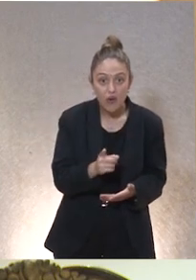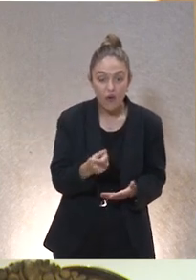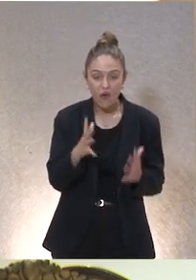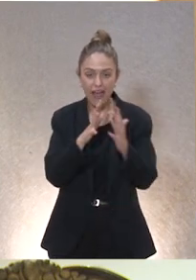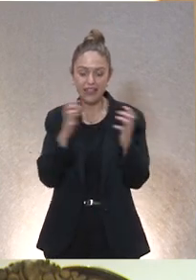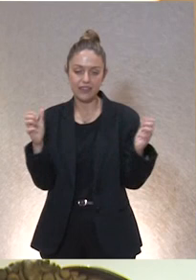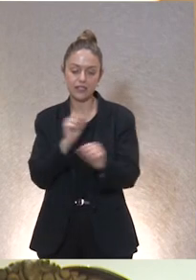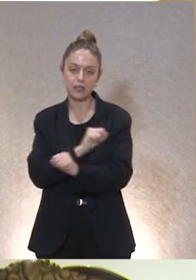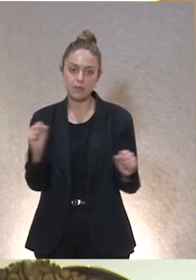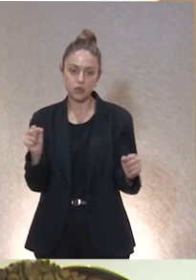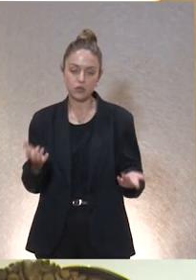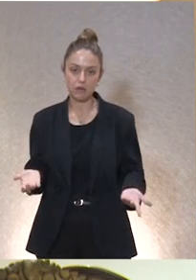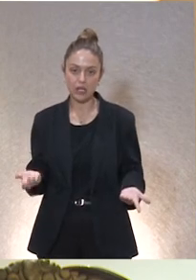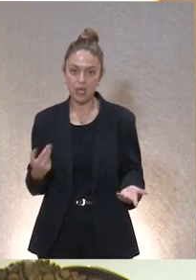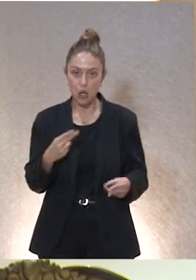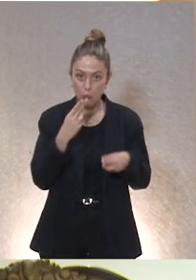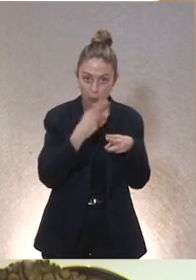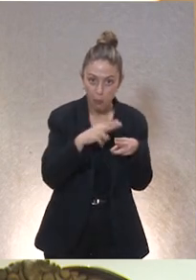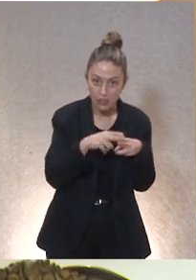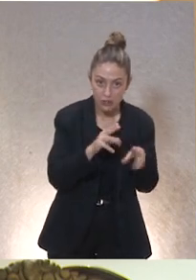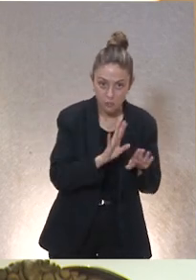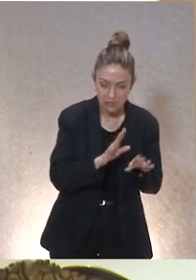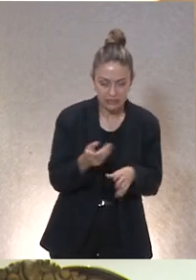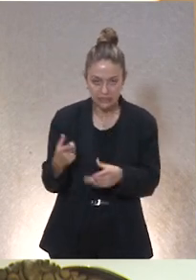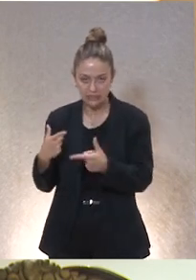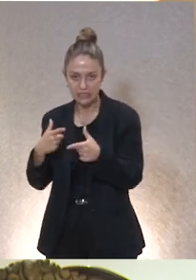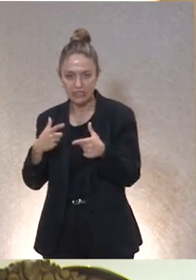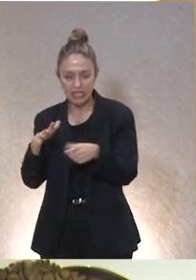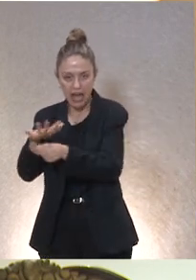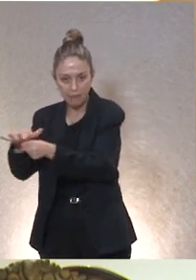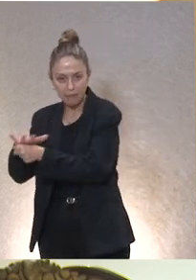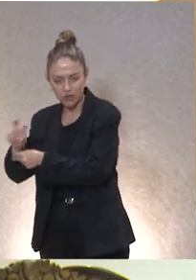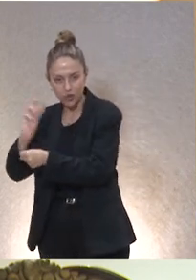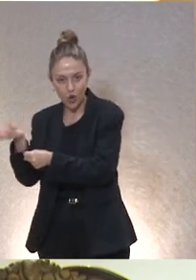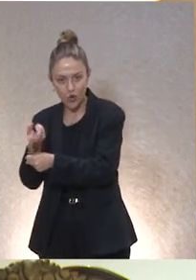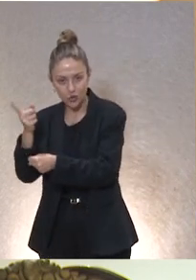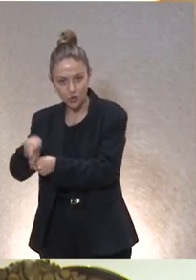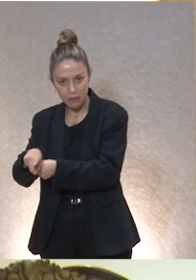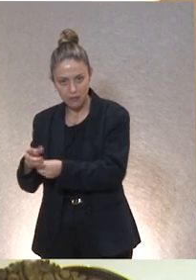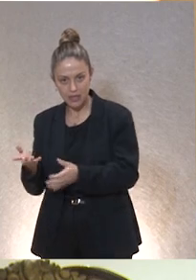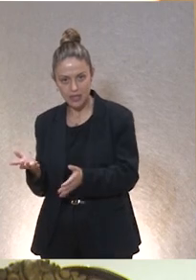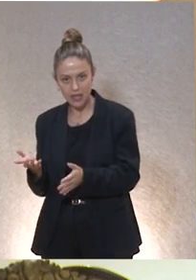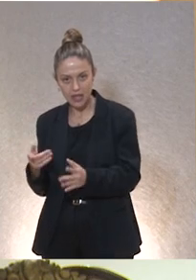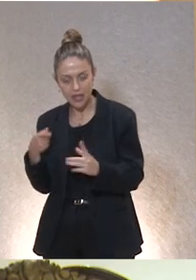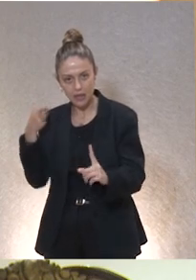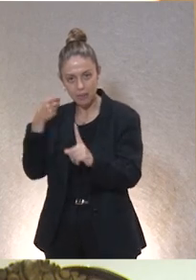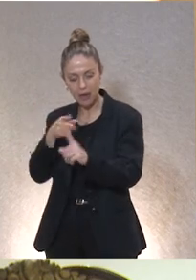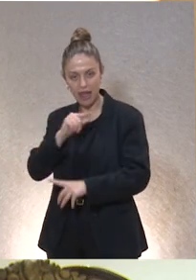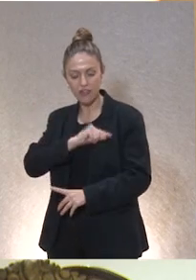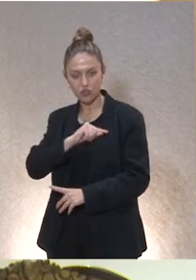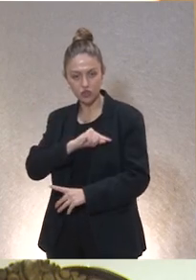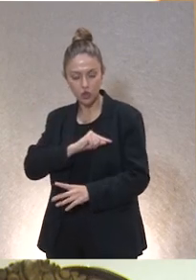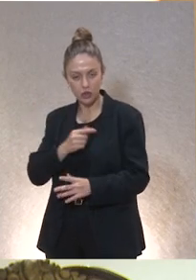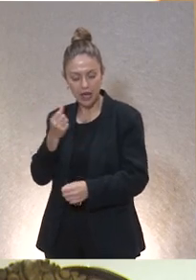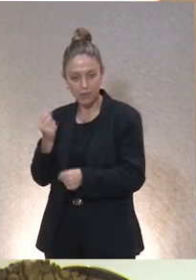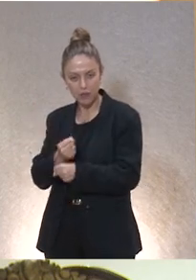entender no solo los políticos hay otros muchos actores que conspiran con bastante éxito para arrinconar la deontología profesional